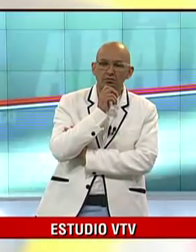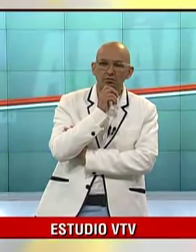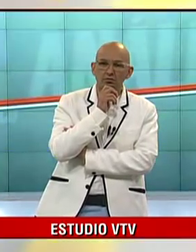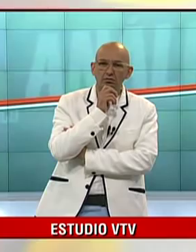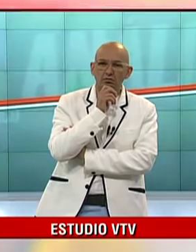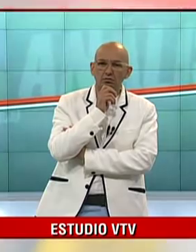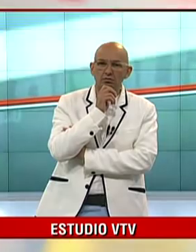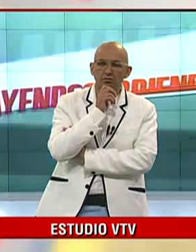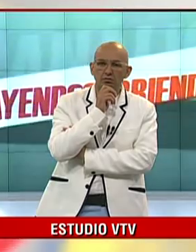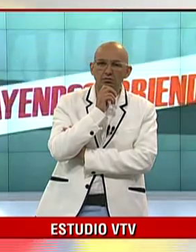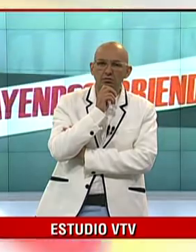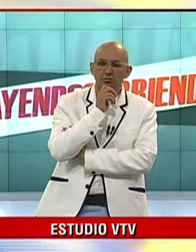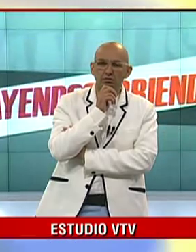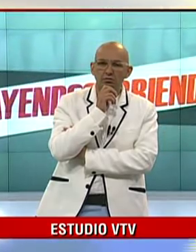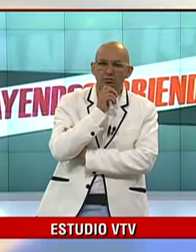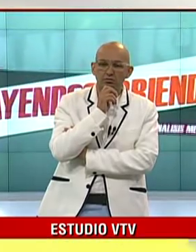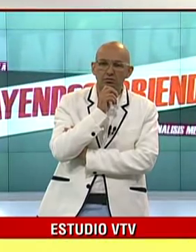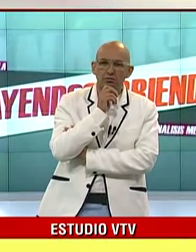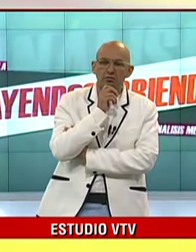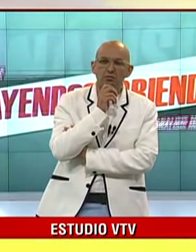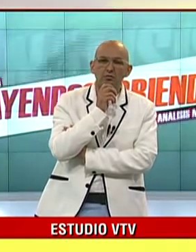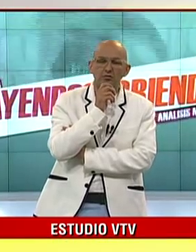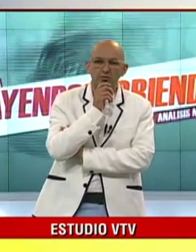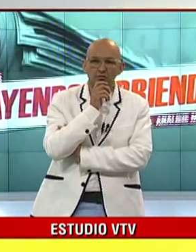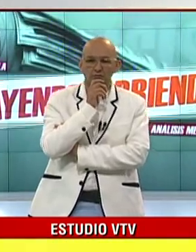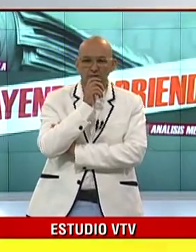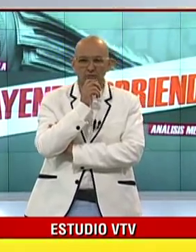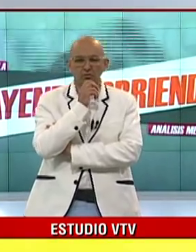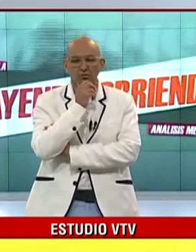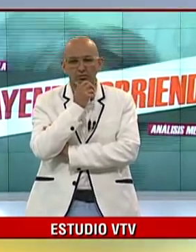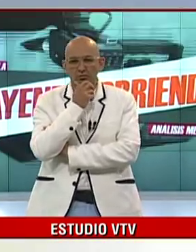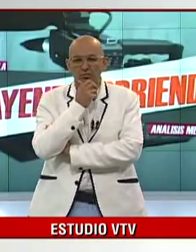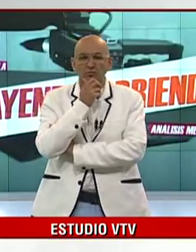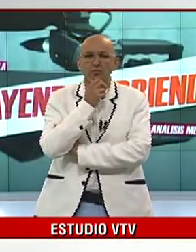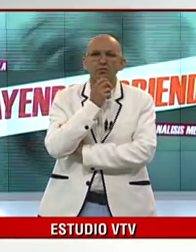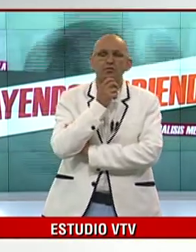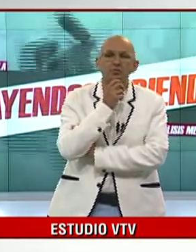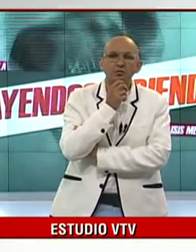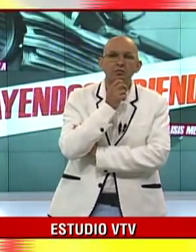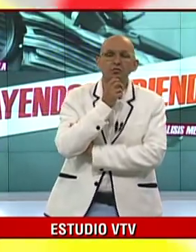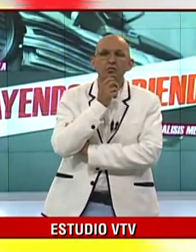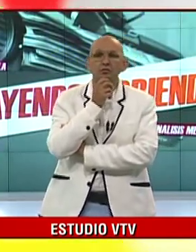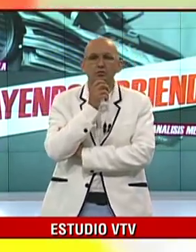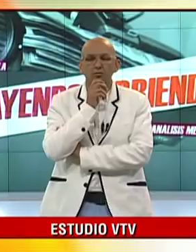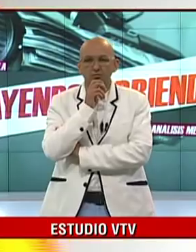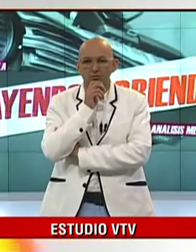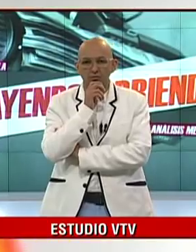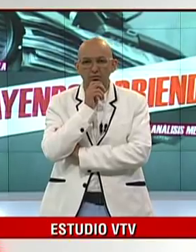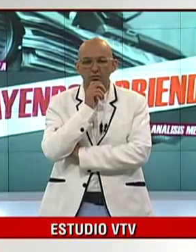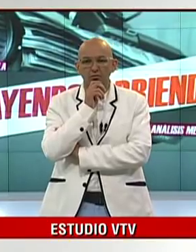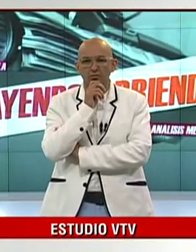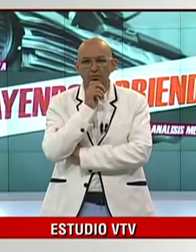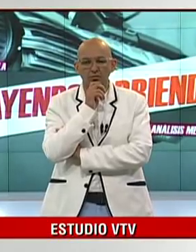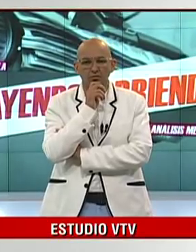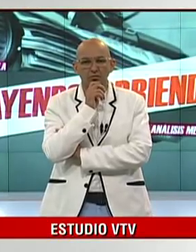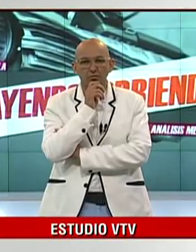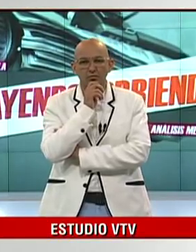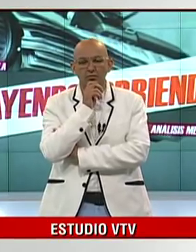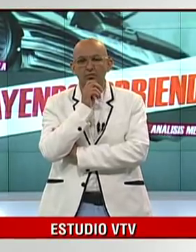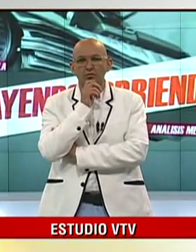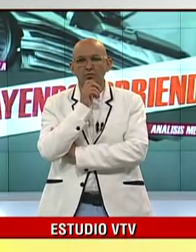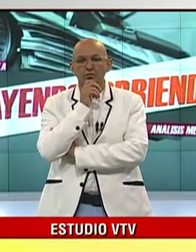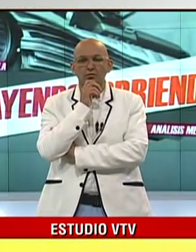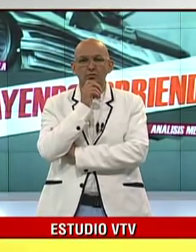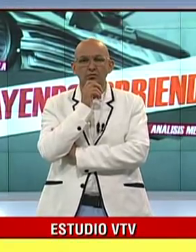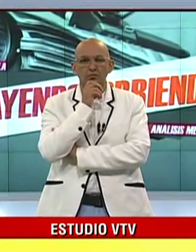la economía, esconder los productos al pueblo, guerra eléctrica, guerra psicológica, intentos de golpe. Esa es la campaña